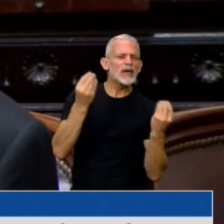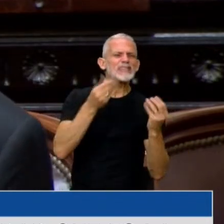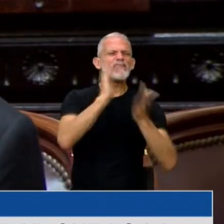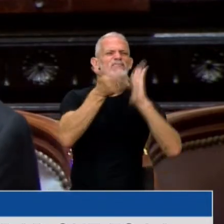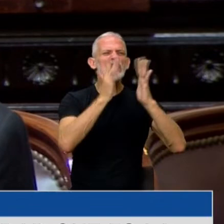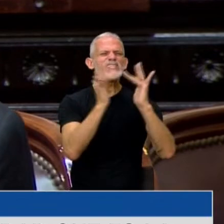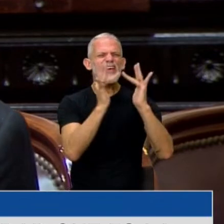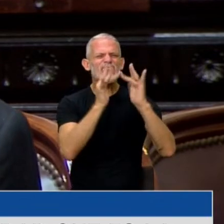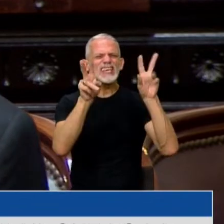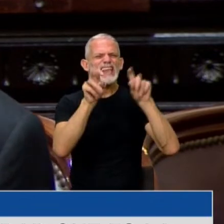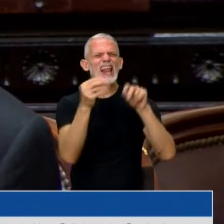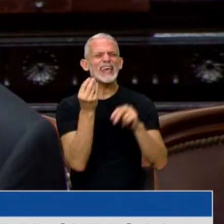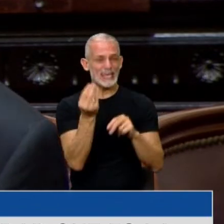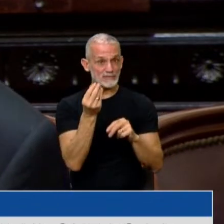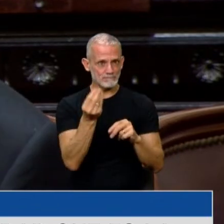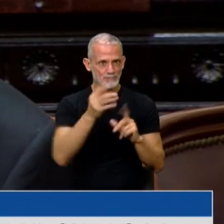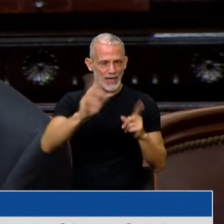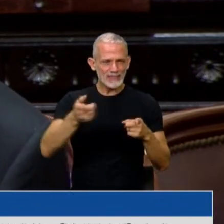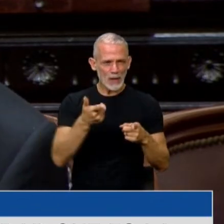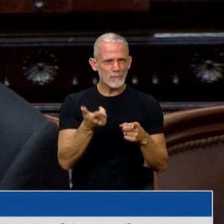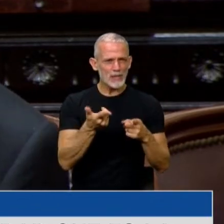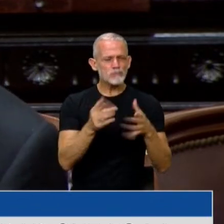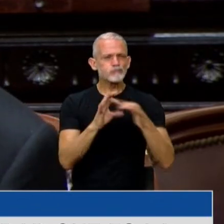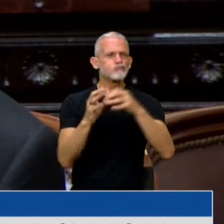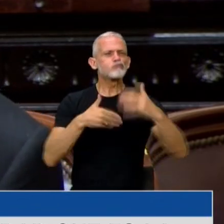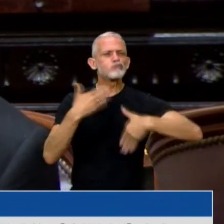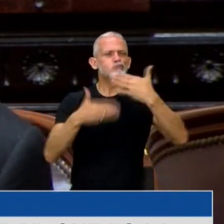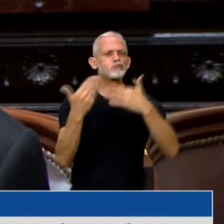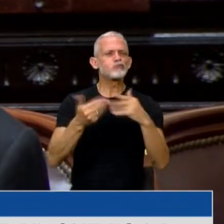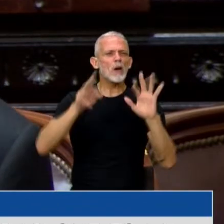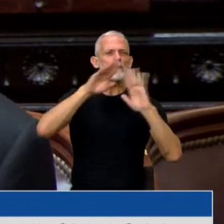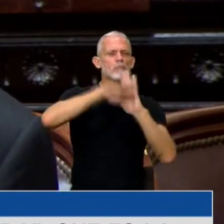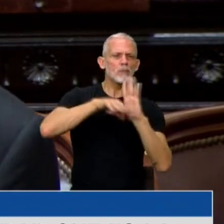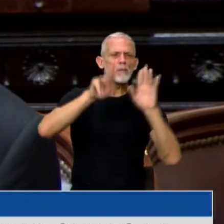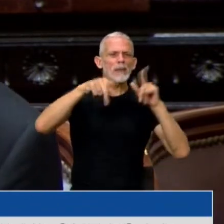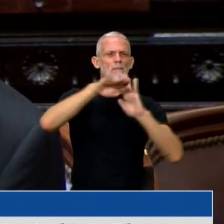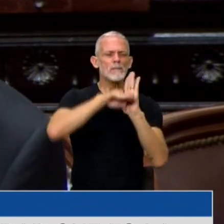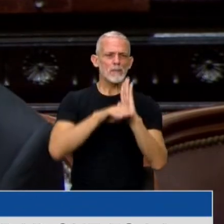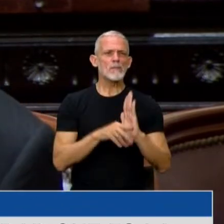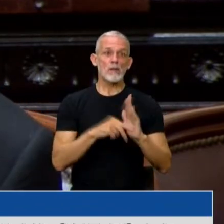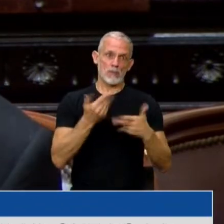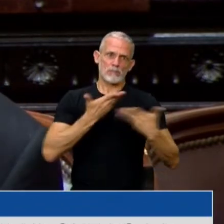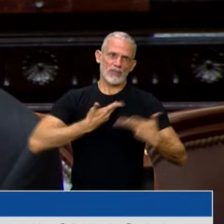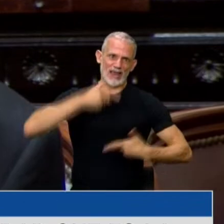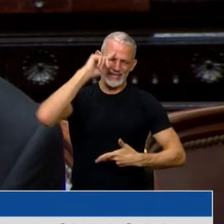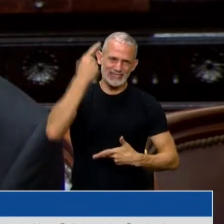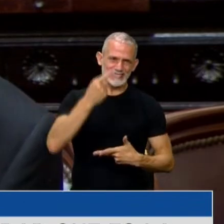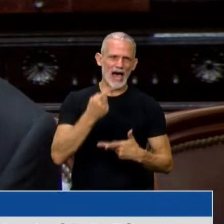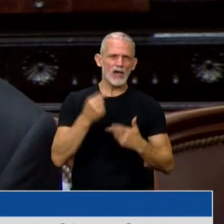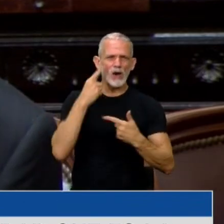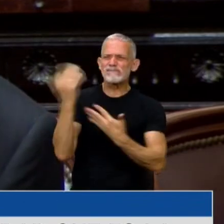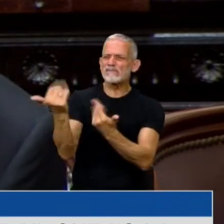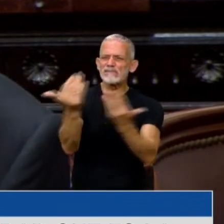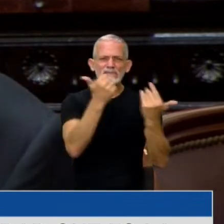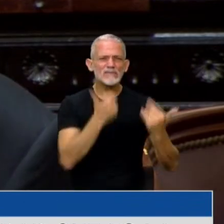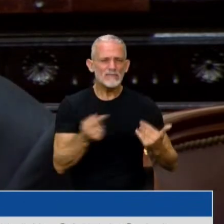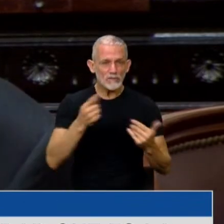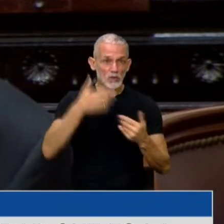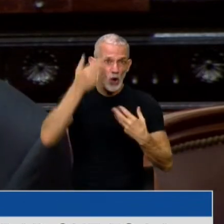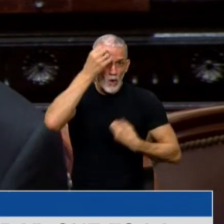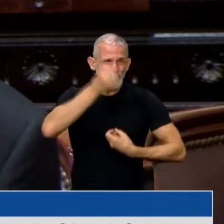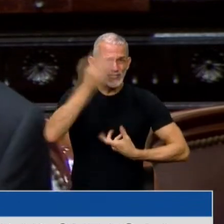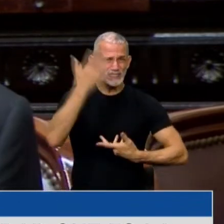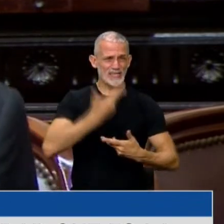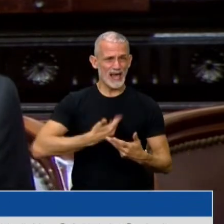la violencia digital, sino también el desarrollo de políticas públicas, que haya estadísticas oficiales, que